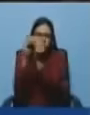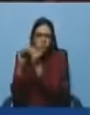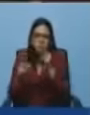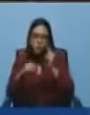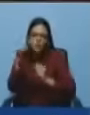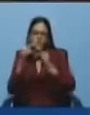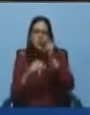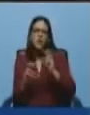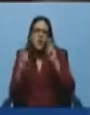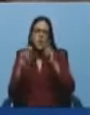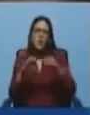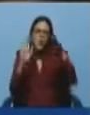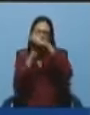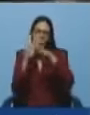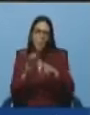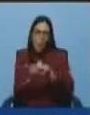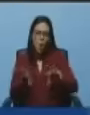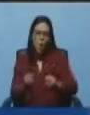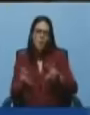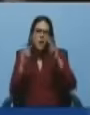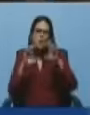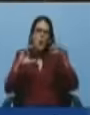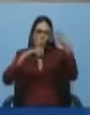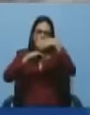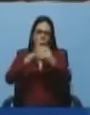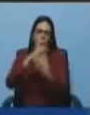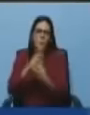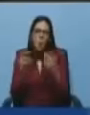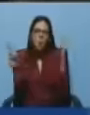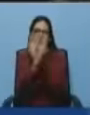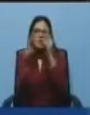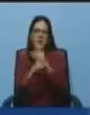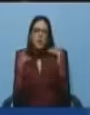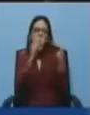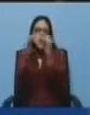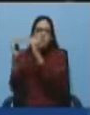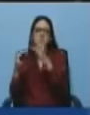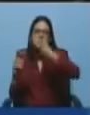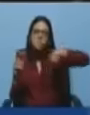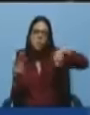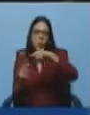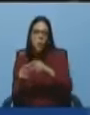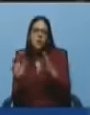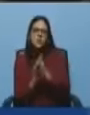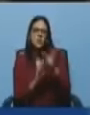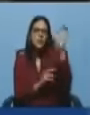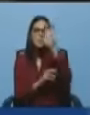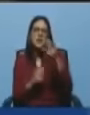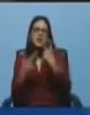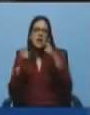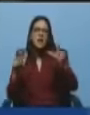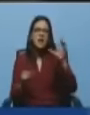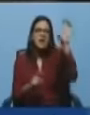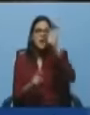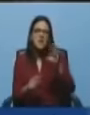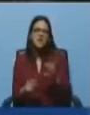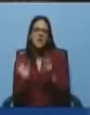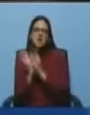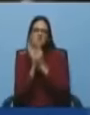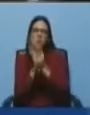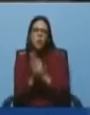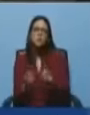formando, el nuevo orden, el nuevo relacionamiento entre iguales, entre los países libres y soberanos.